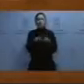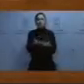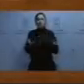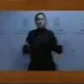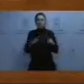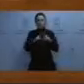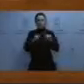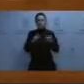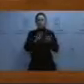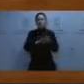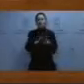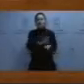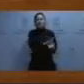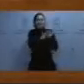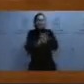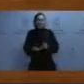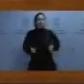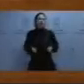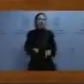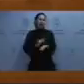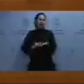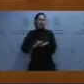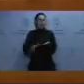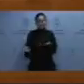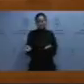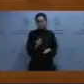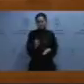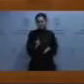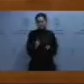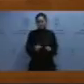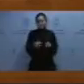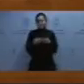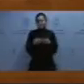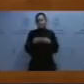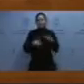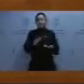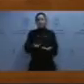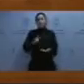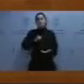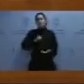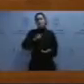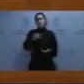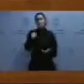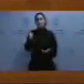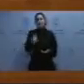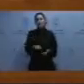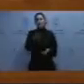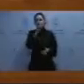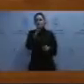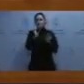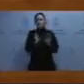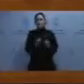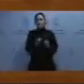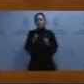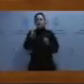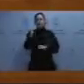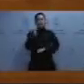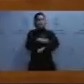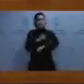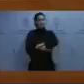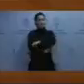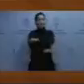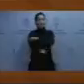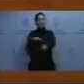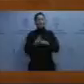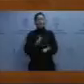convertirse en una fábrica de derrochar dinero, en una máquina de perder oportunidades mientras siguen despilfarrando fondos en mantener su